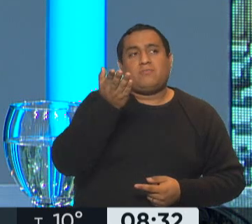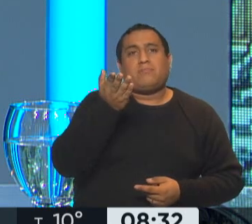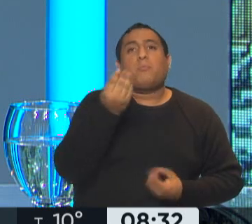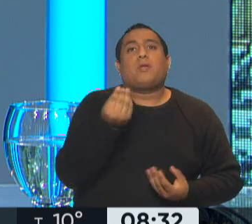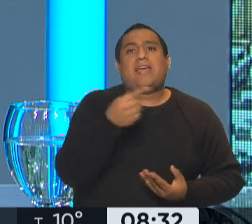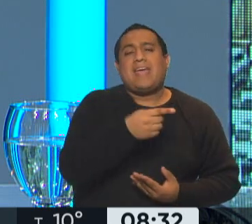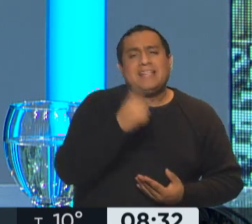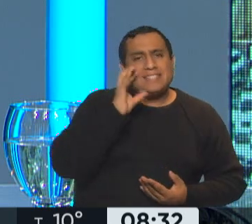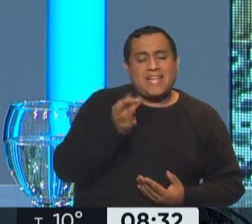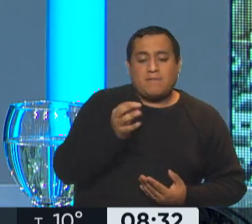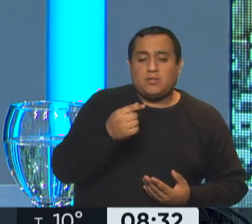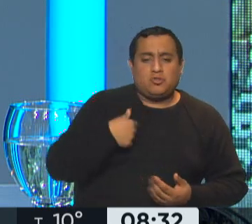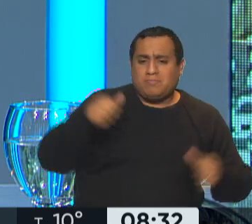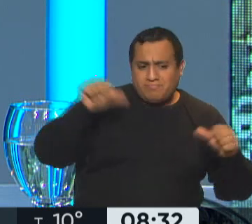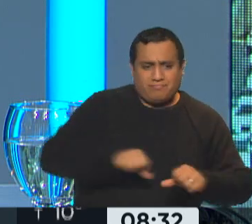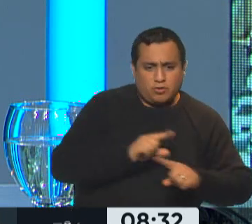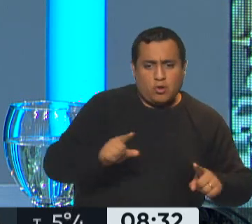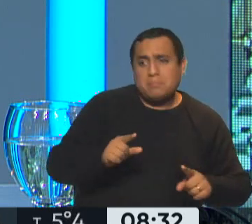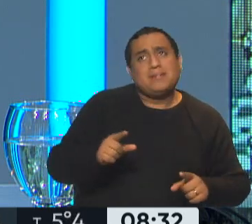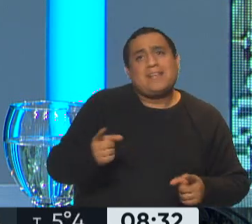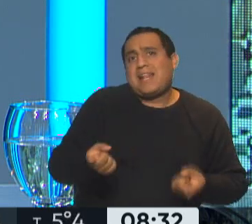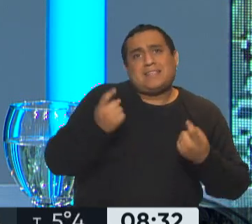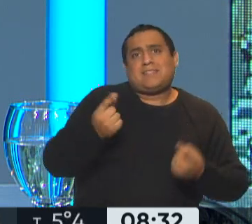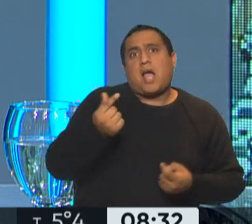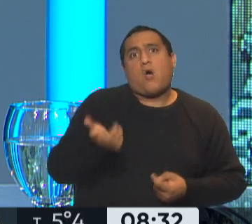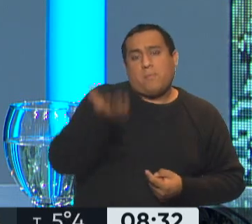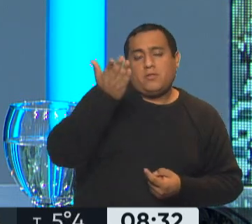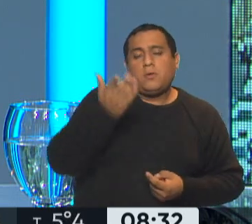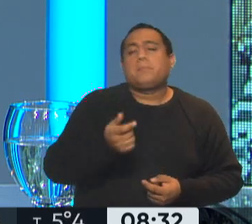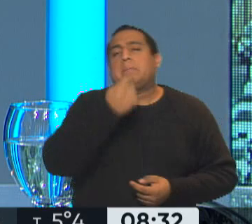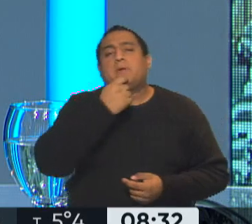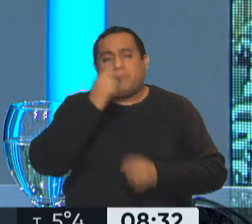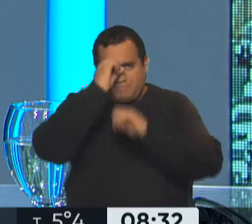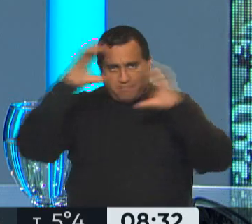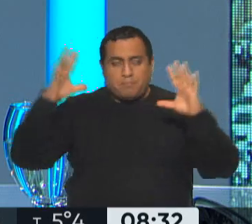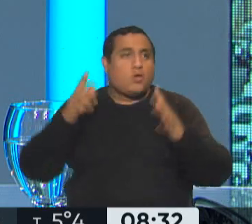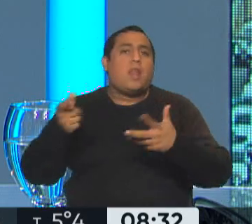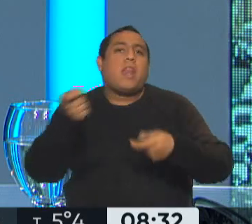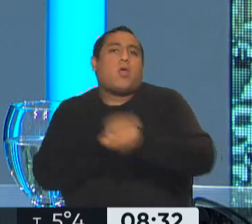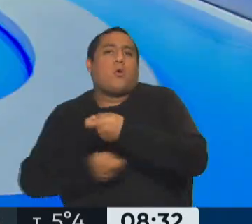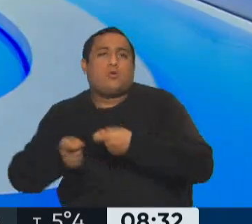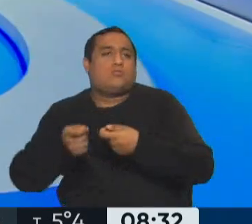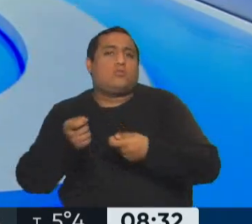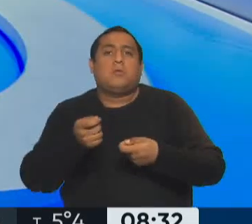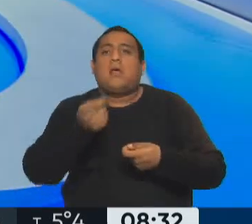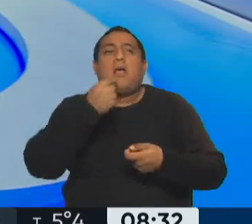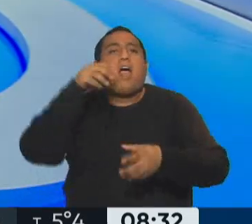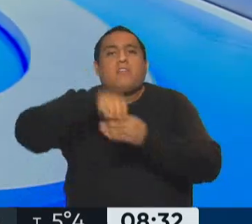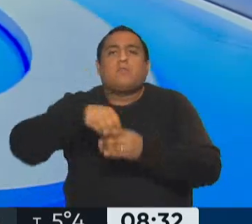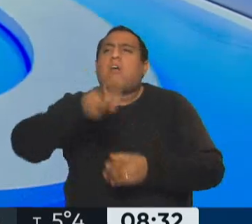ese 20% para no perder. Porque el problema es ese. Imaginemos, ¿no?, un comercio o una industria con sus estantes